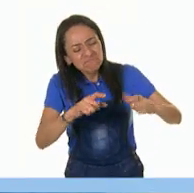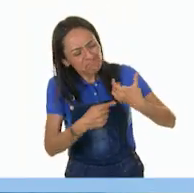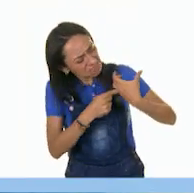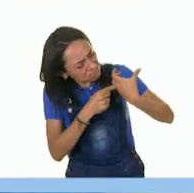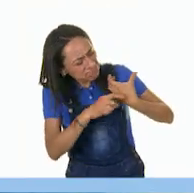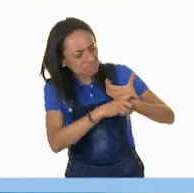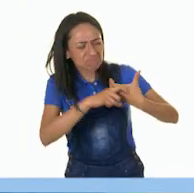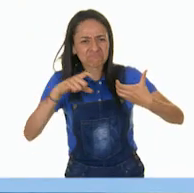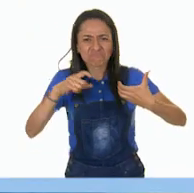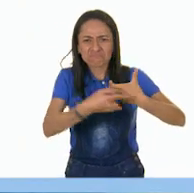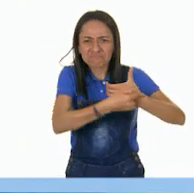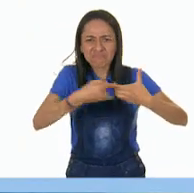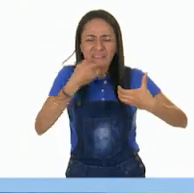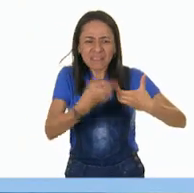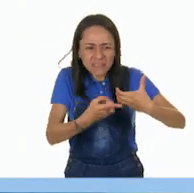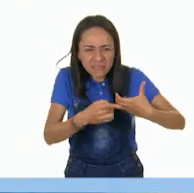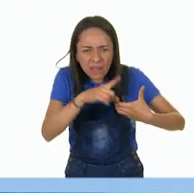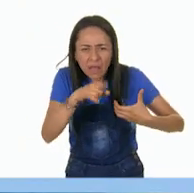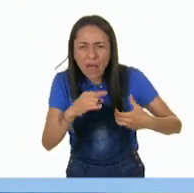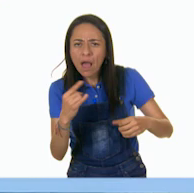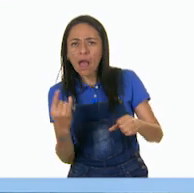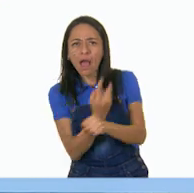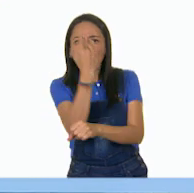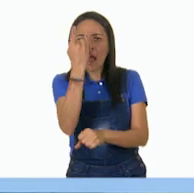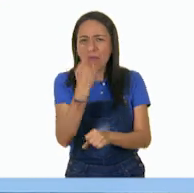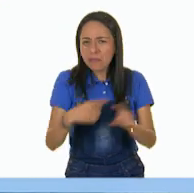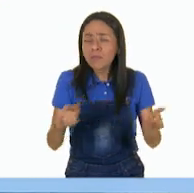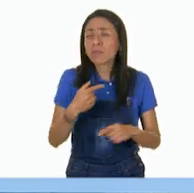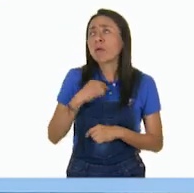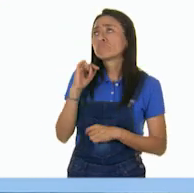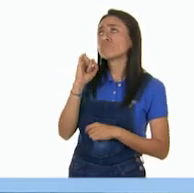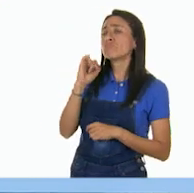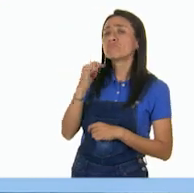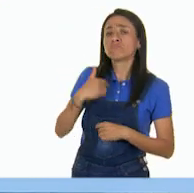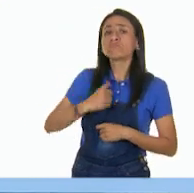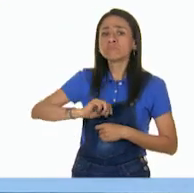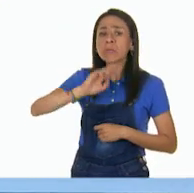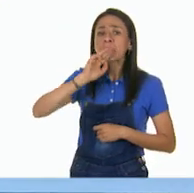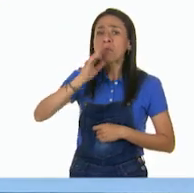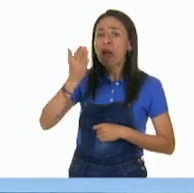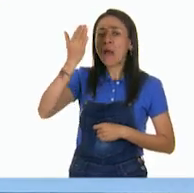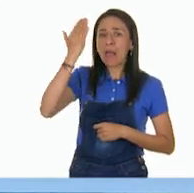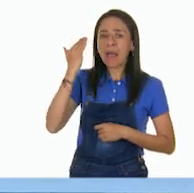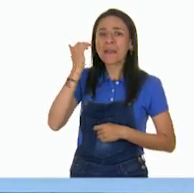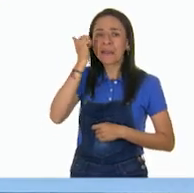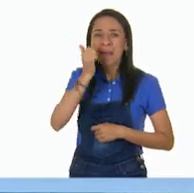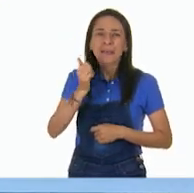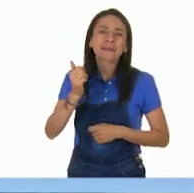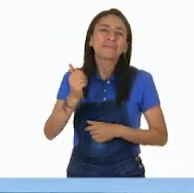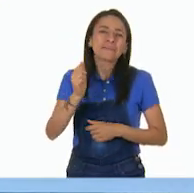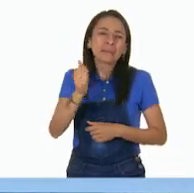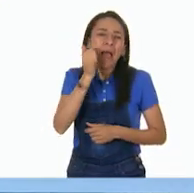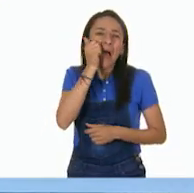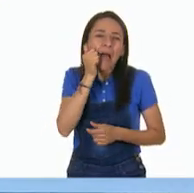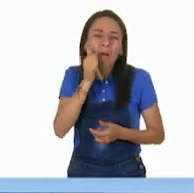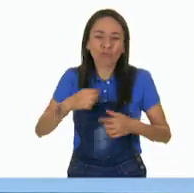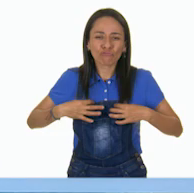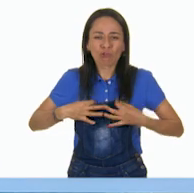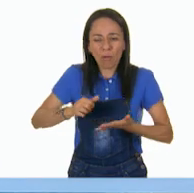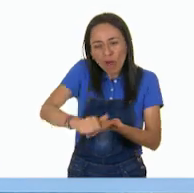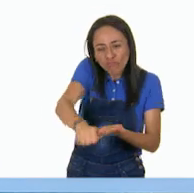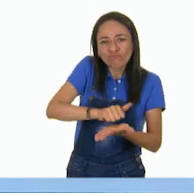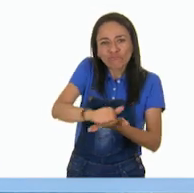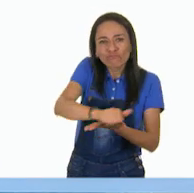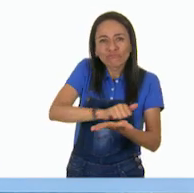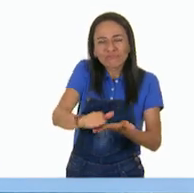sí sí sí a mí sí que hace unos días mi mamá compro un jabón para la ropa que vio en una revista